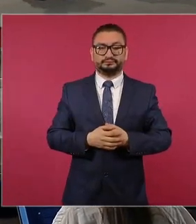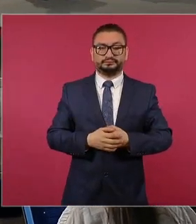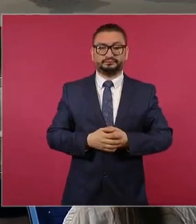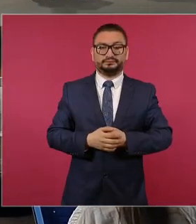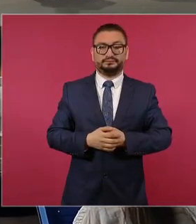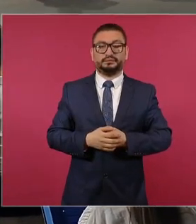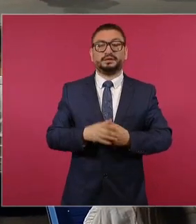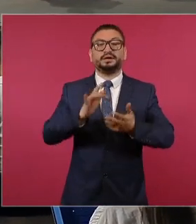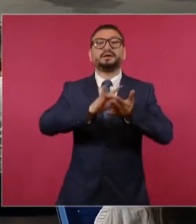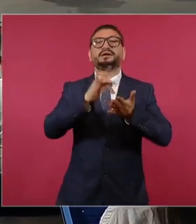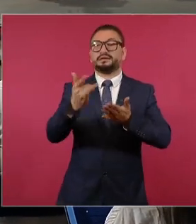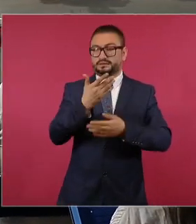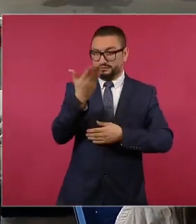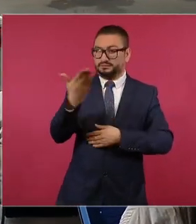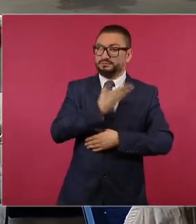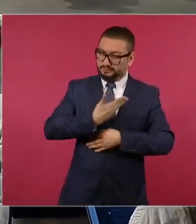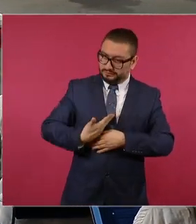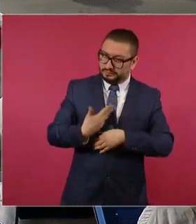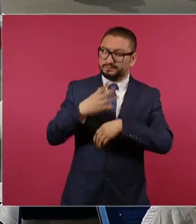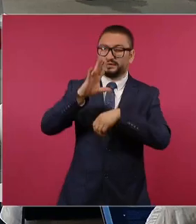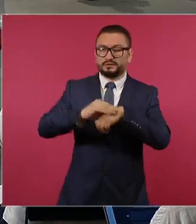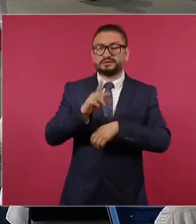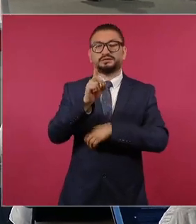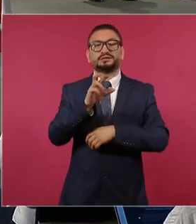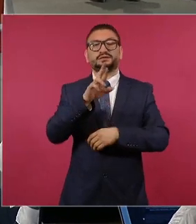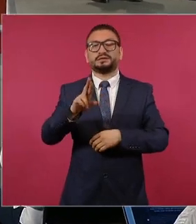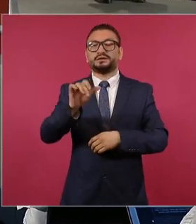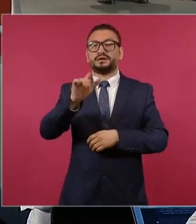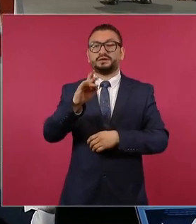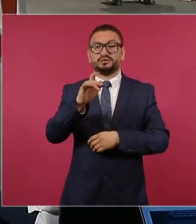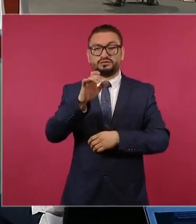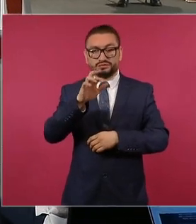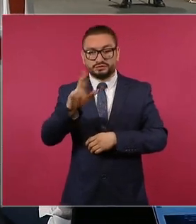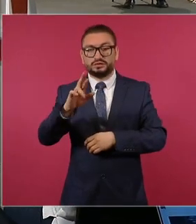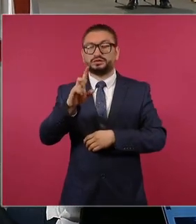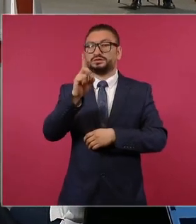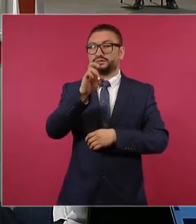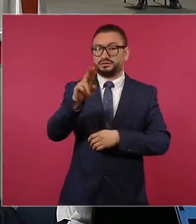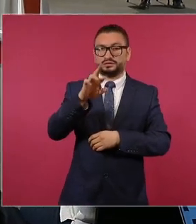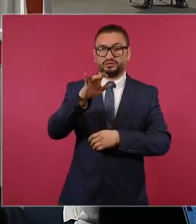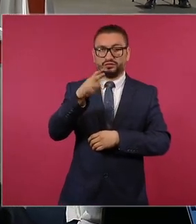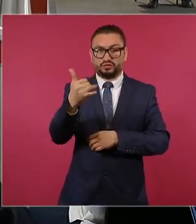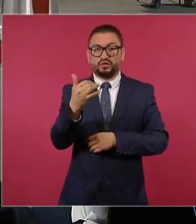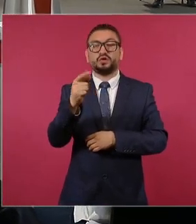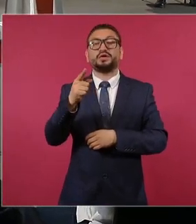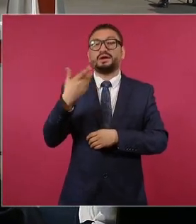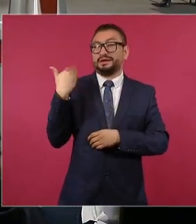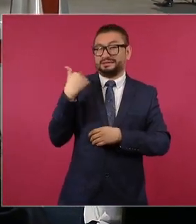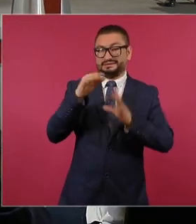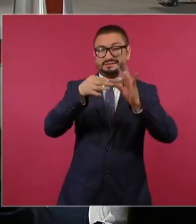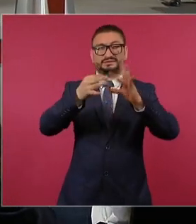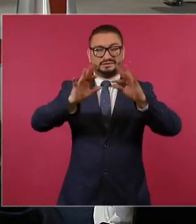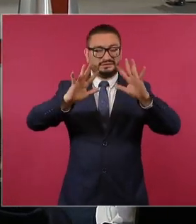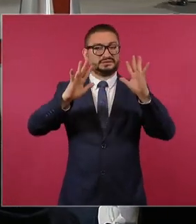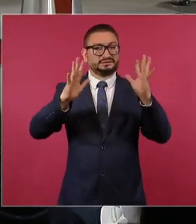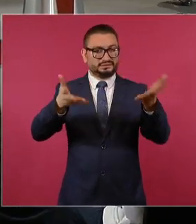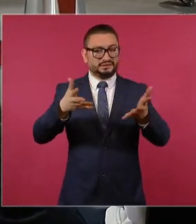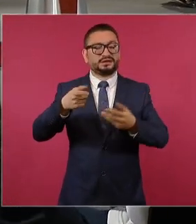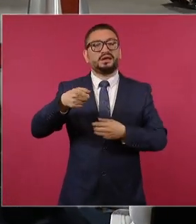lado? Muchas gracias, con su permiso. Presidente, doctor Alcocer, doctor Ruy, como ya se ha mencionado y lo